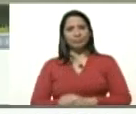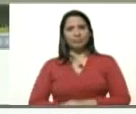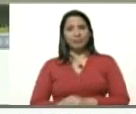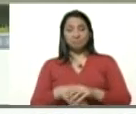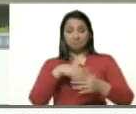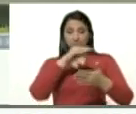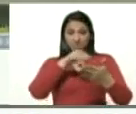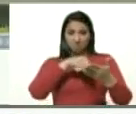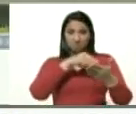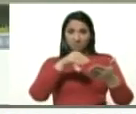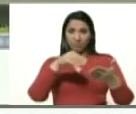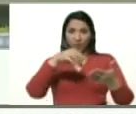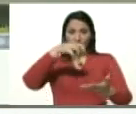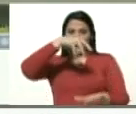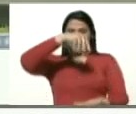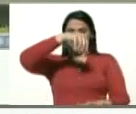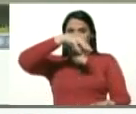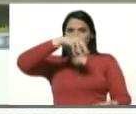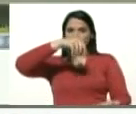bautizo simultáneo